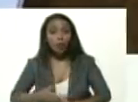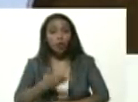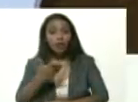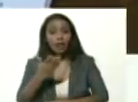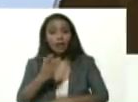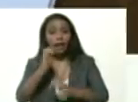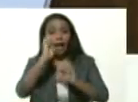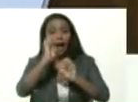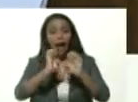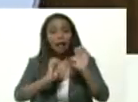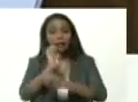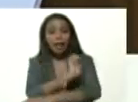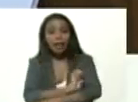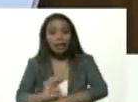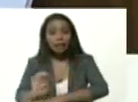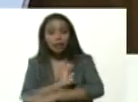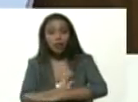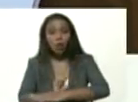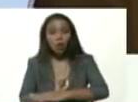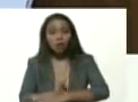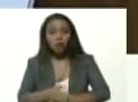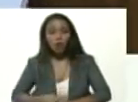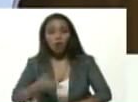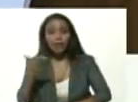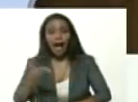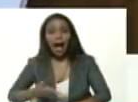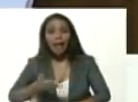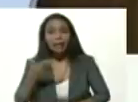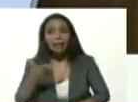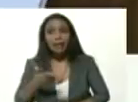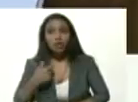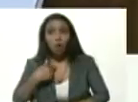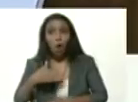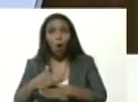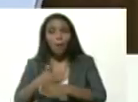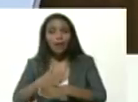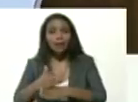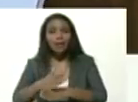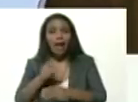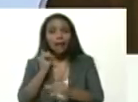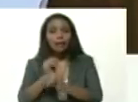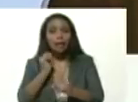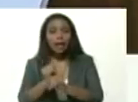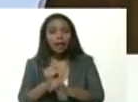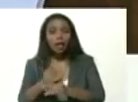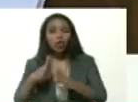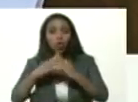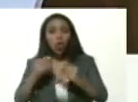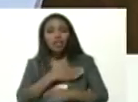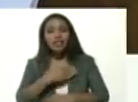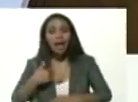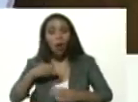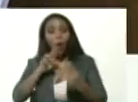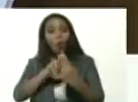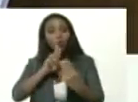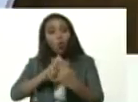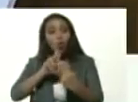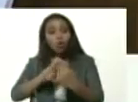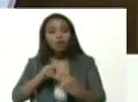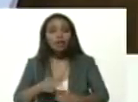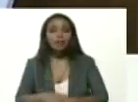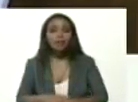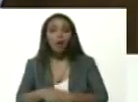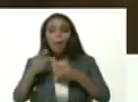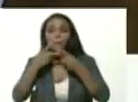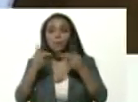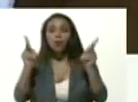estadístico, crudo. Yo lo voy a compartir en mis redes sociales para todos los que lo quieran conocer. Lo